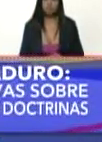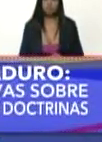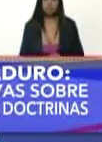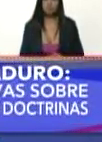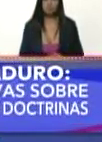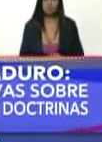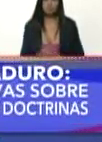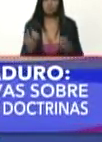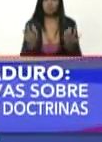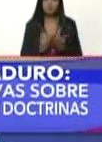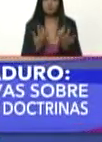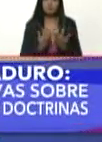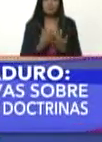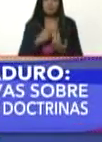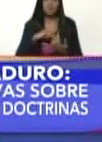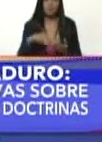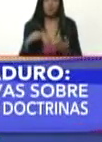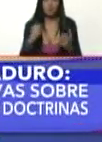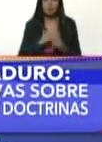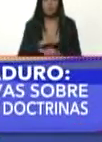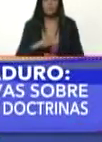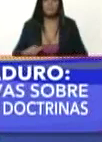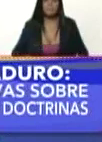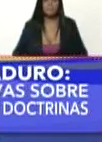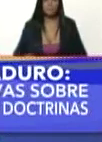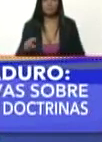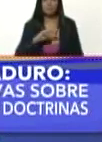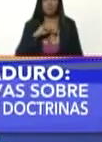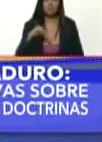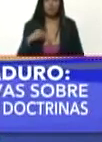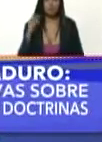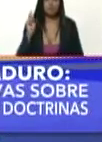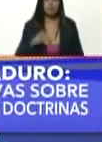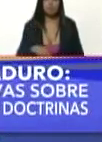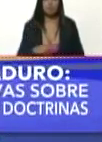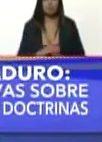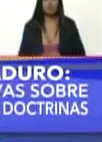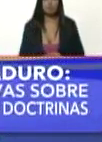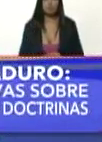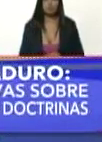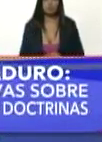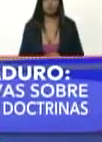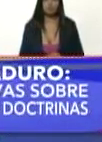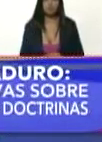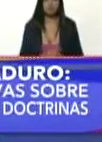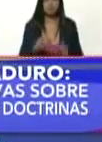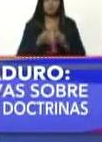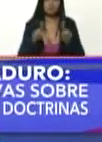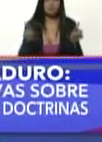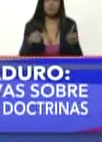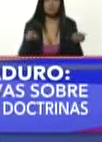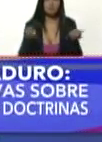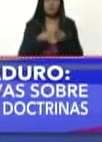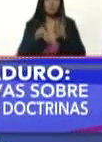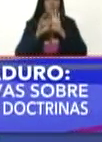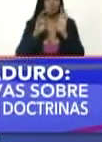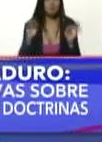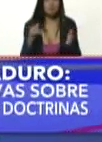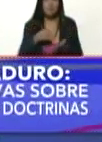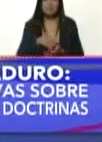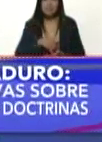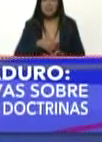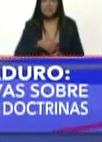La guerra contra la Fuerza Armada Nacional Bolivariana, para dividirla, para